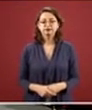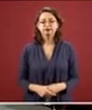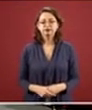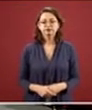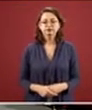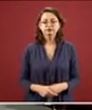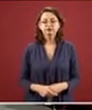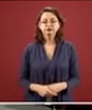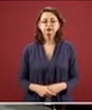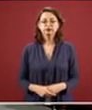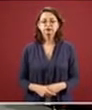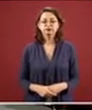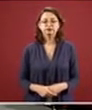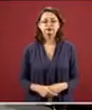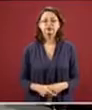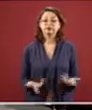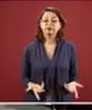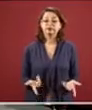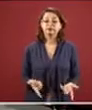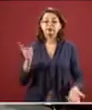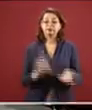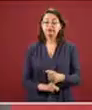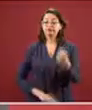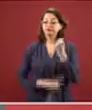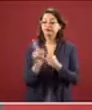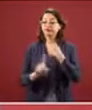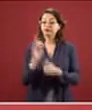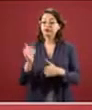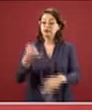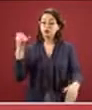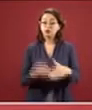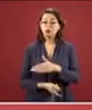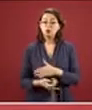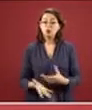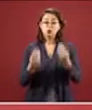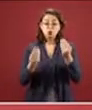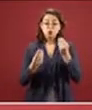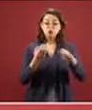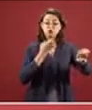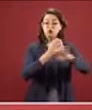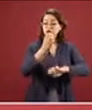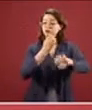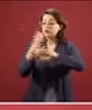Hay un problema estructural, un problema de fondo, ayer lo tratamos. Muchos estados están